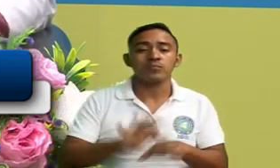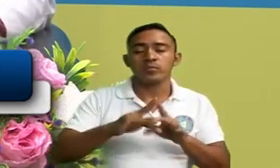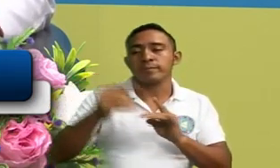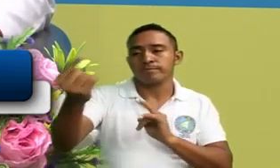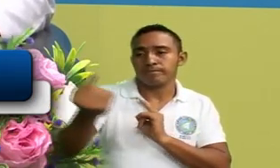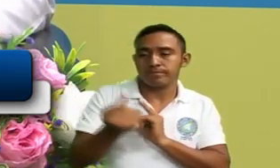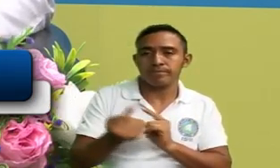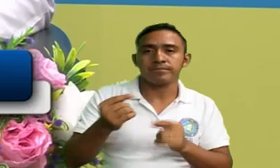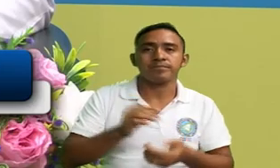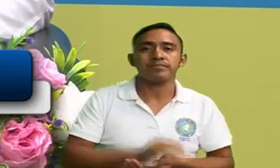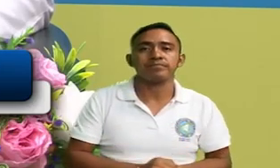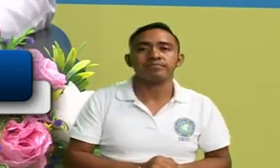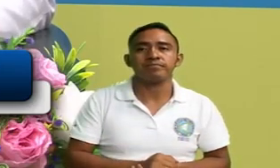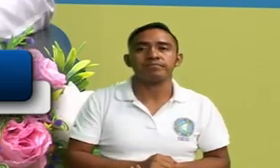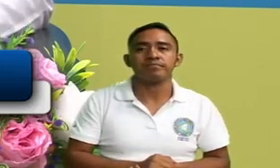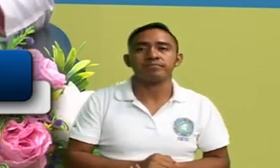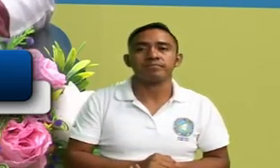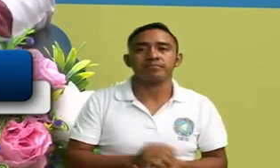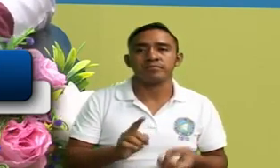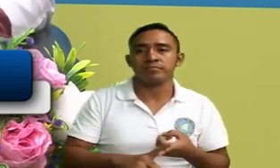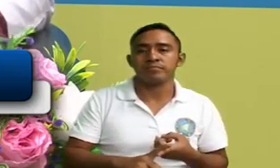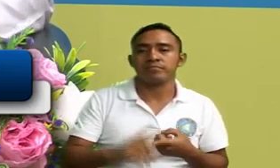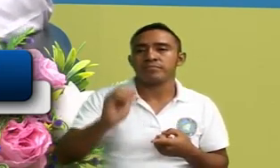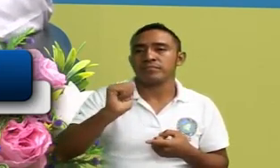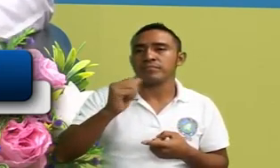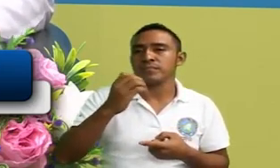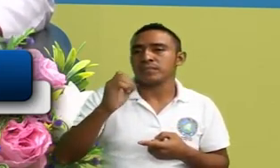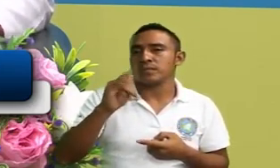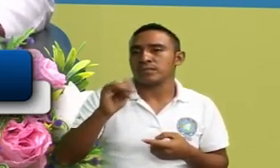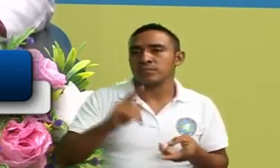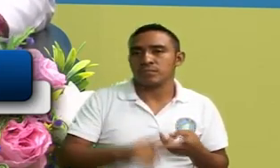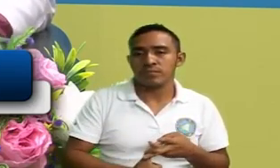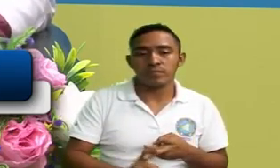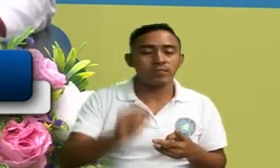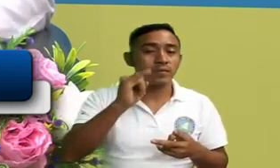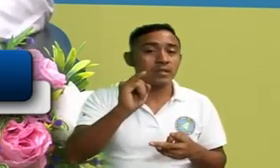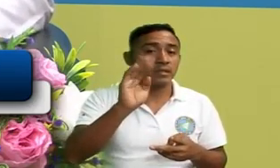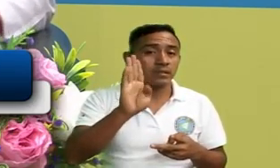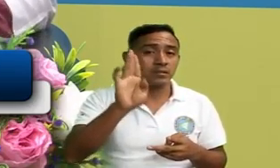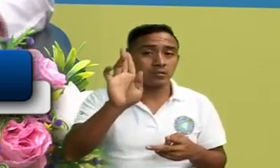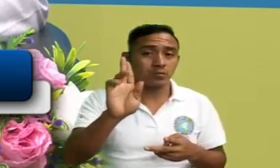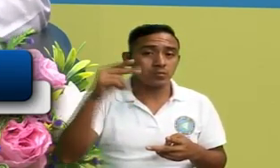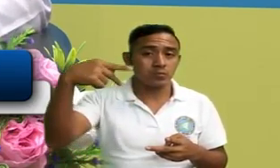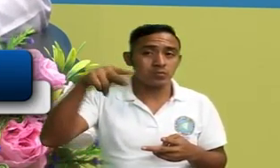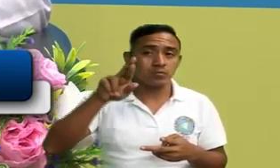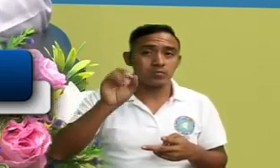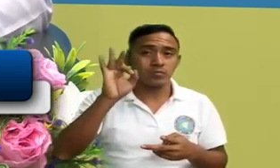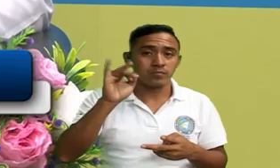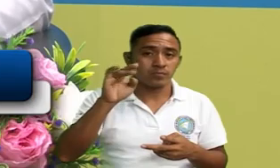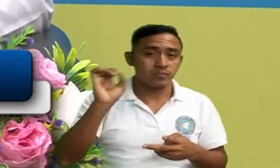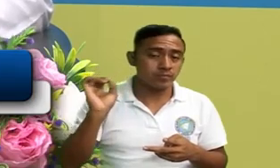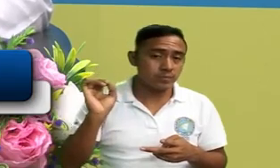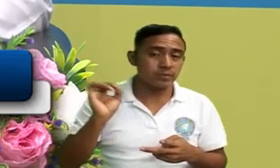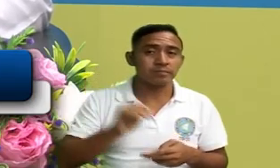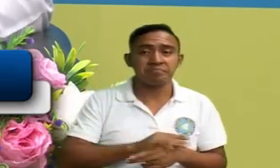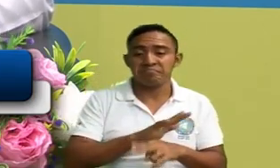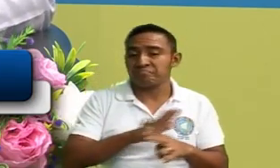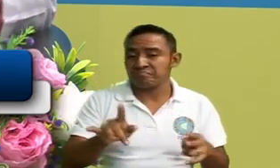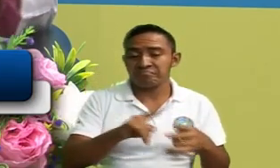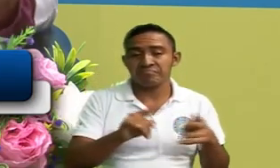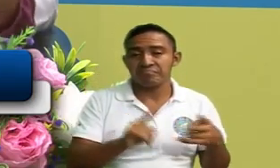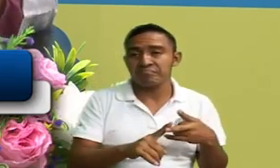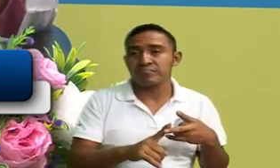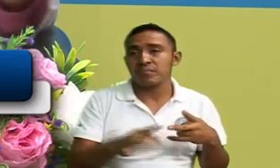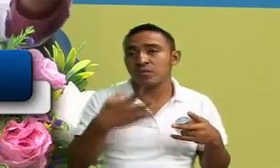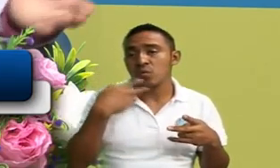le recetan, qué sé yo, acetaminofén, o le recetan ibuprofeno, y es aquella paciente que llega acompañada, o la